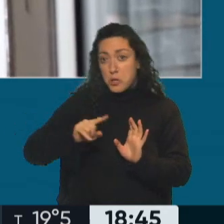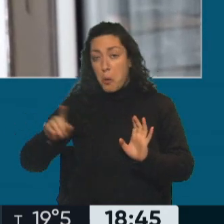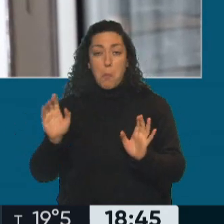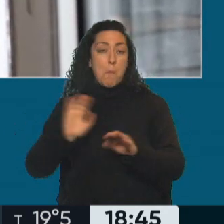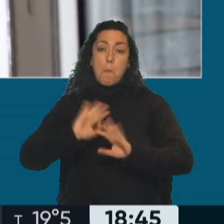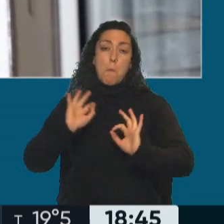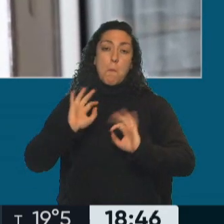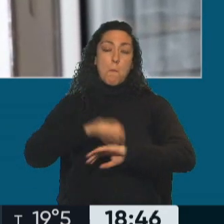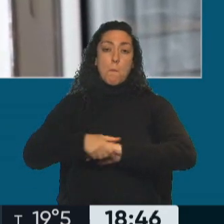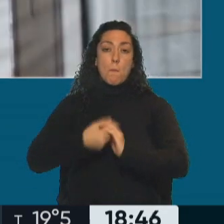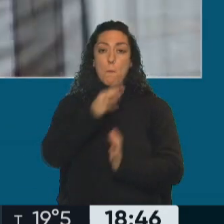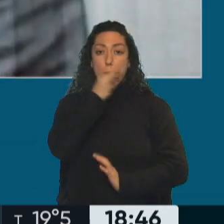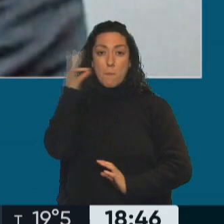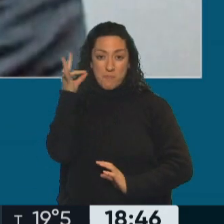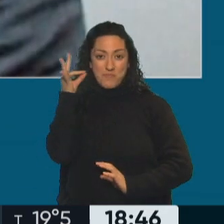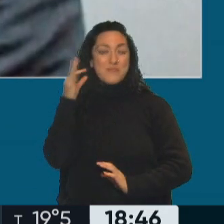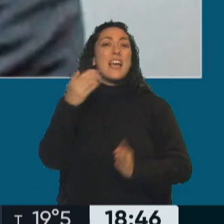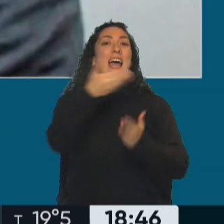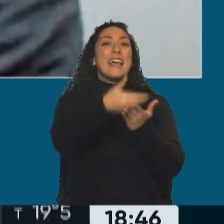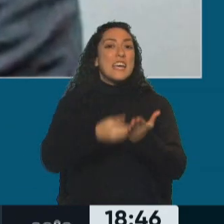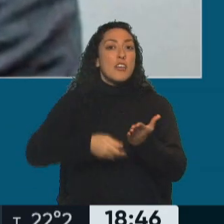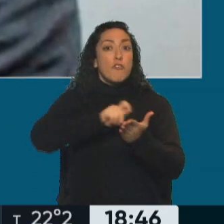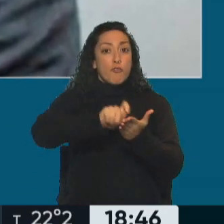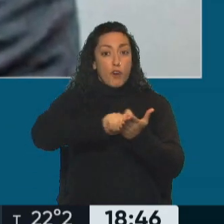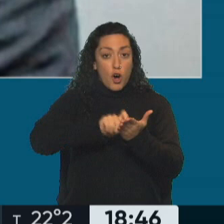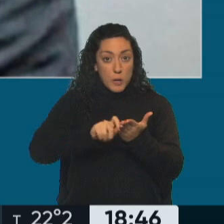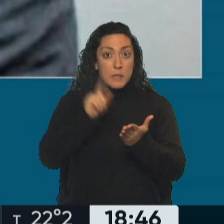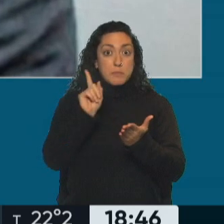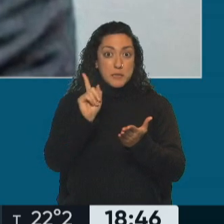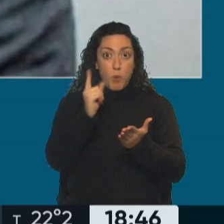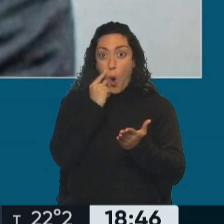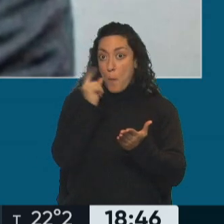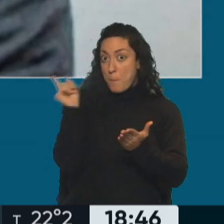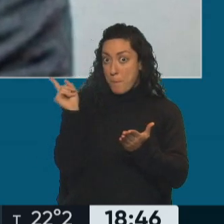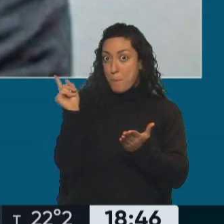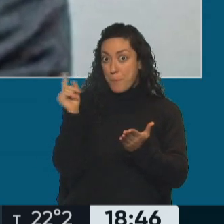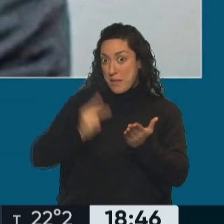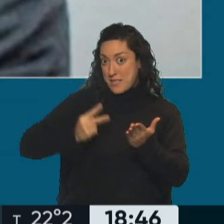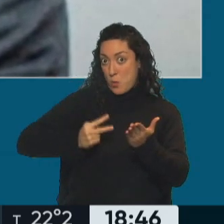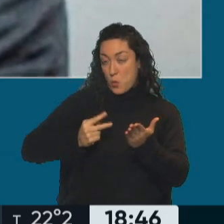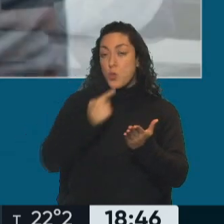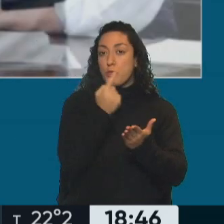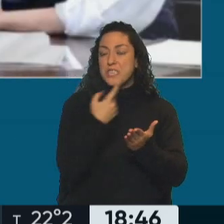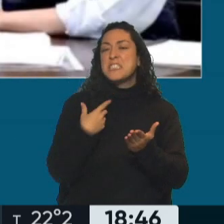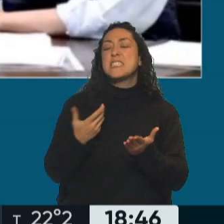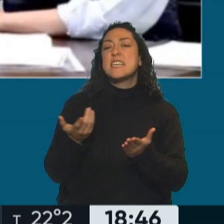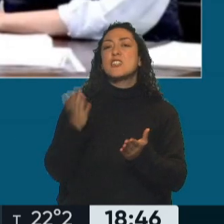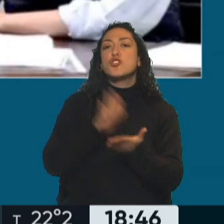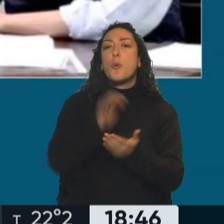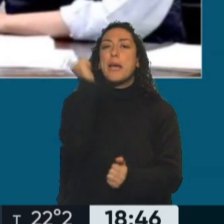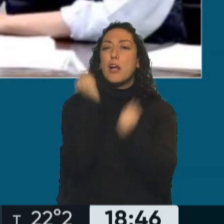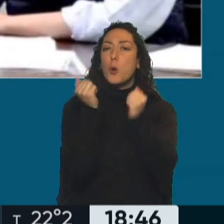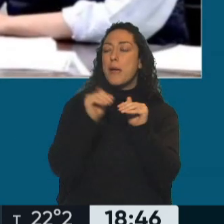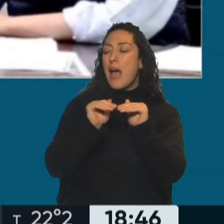Tampoco lo desmiente. Pero se trata de un informe en donde supuestamente el mismo Gabriel Rubinstein explicaba cómo hacer básicamente para que la economía esté